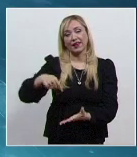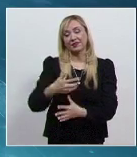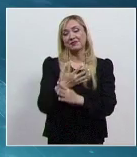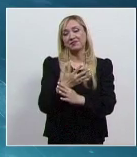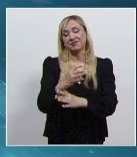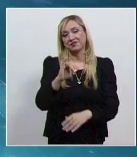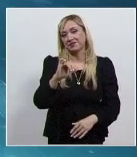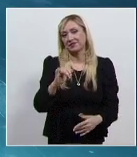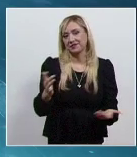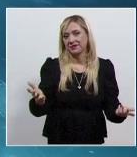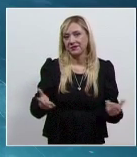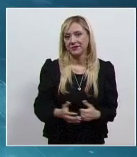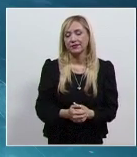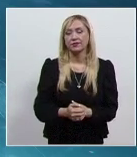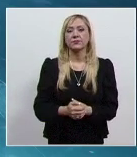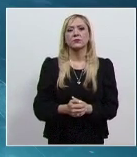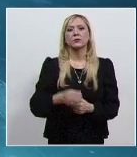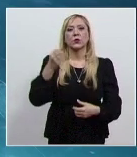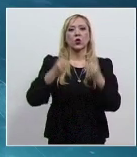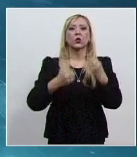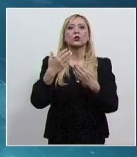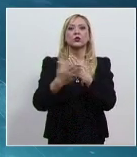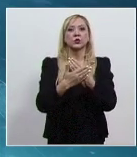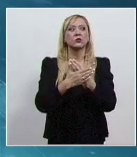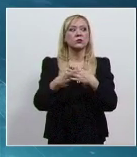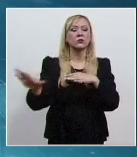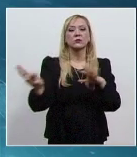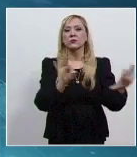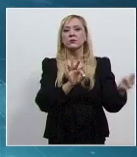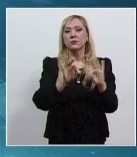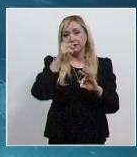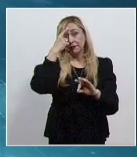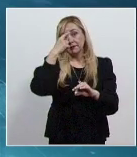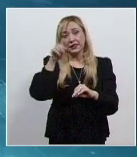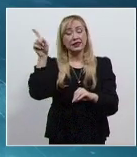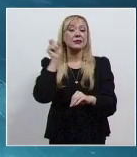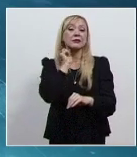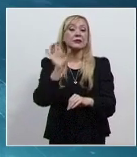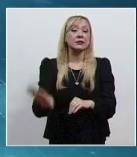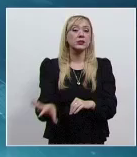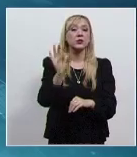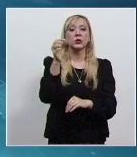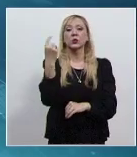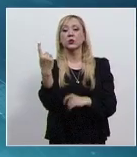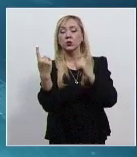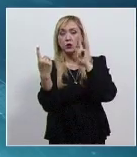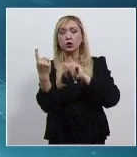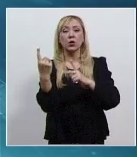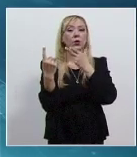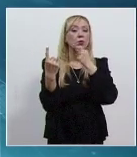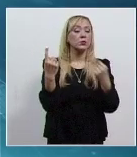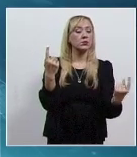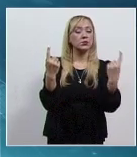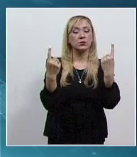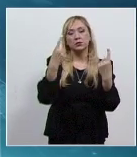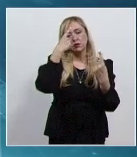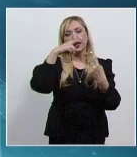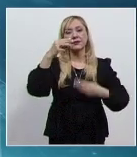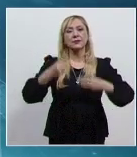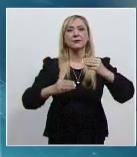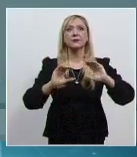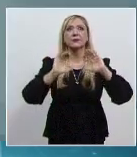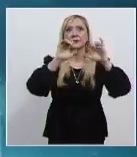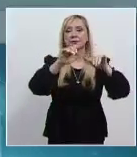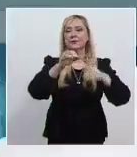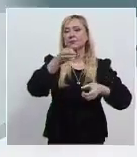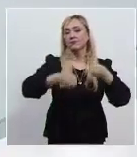La Corte definirá 2 ternas para que el Senado elija a una magistrada y a un magistrado de la Sala Superior del Tribunal